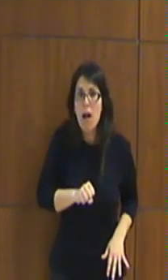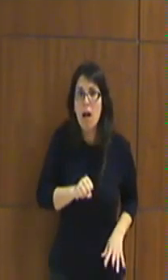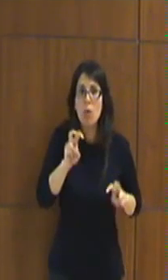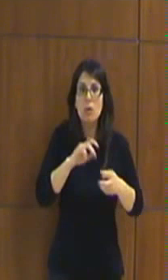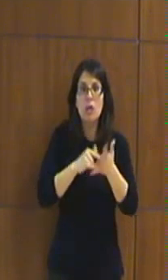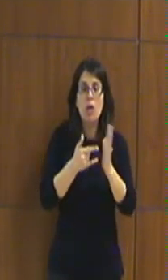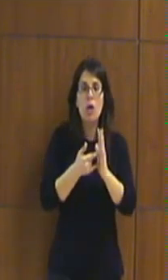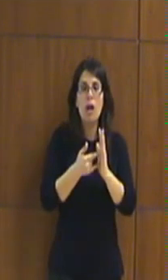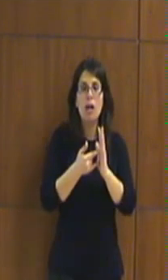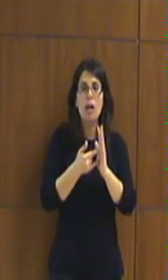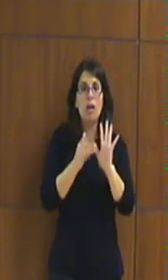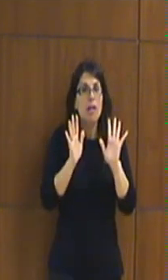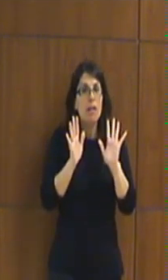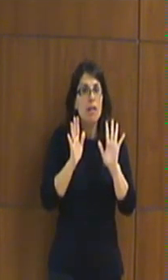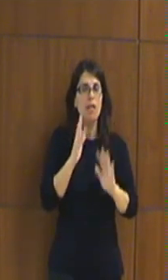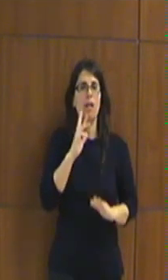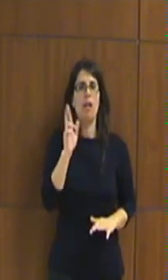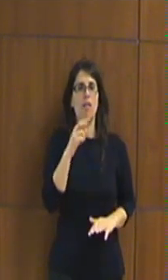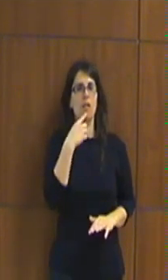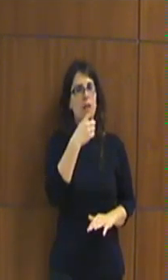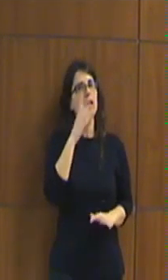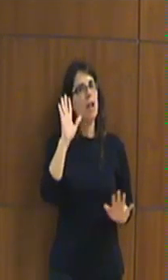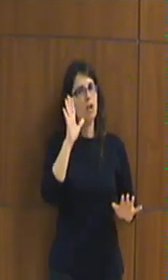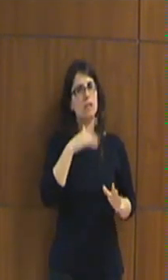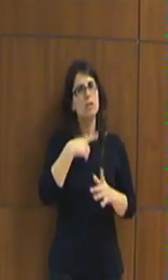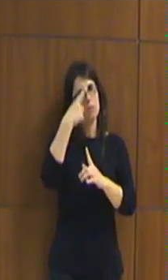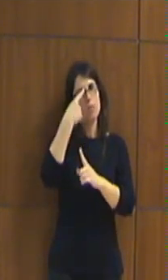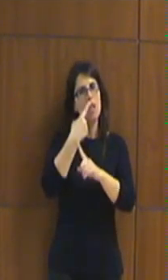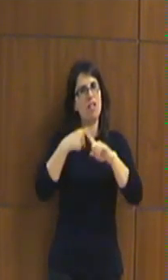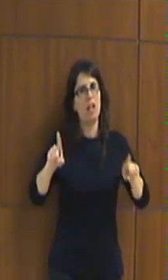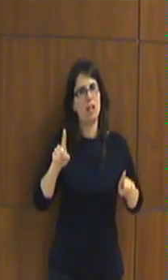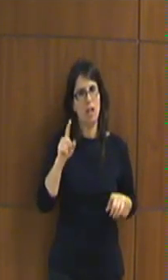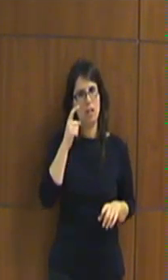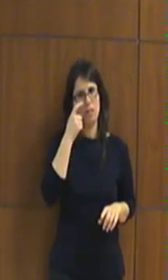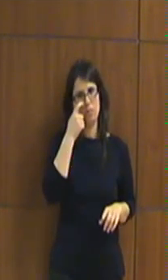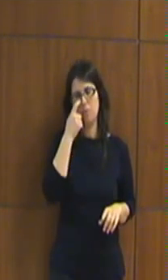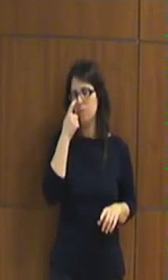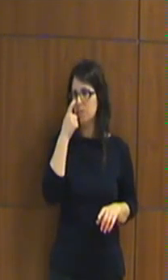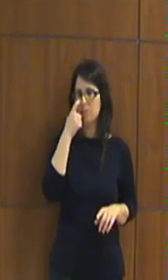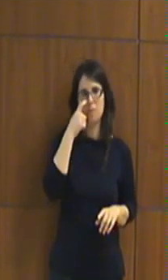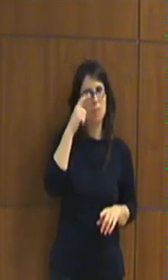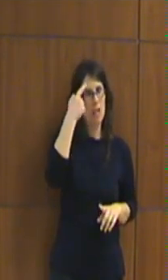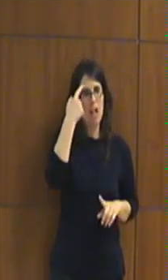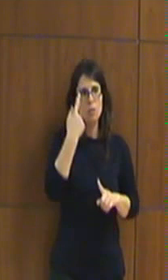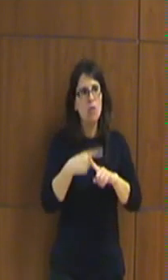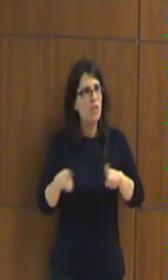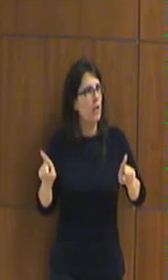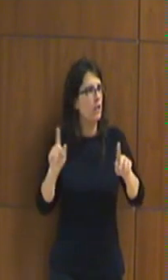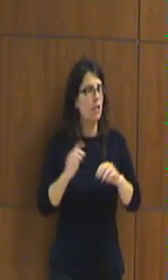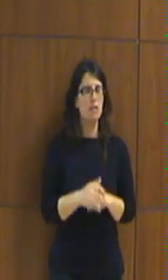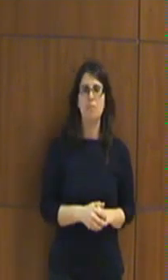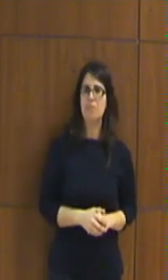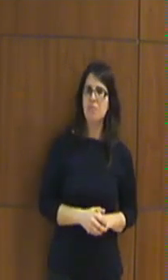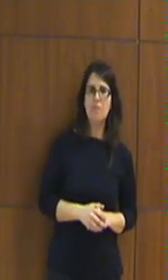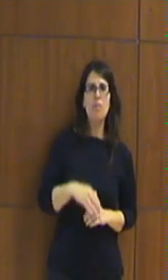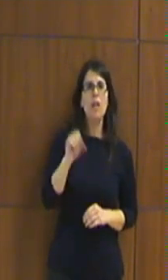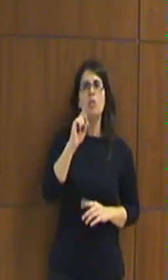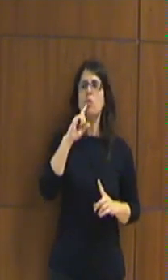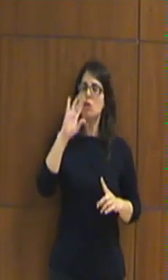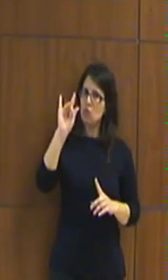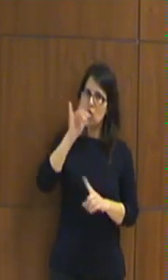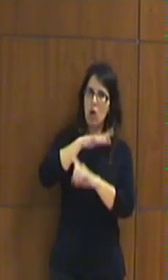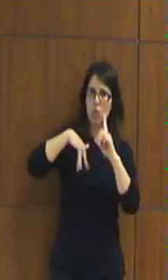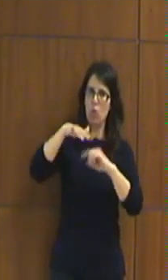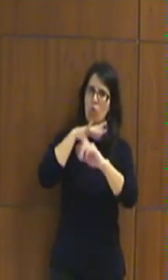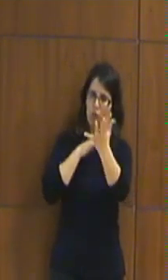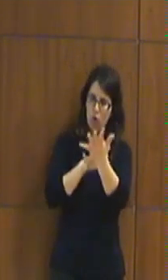Madrid no es lo mismo que una persona de 50 y tantos en Córdoba. La mentalidad es muy distinta. Sí, Pues posiblemente que los entornos vivo hacen, allí. ¿no? Sí,